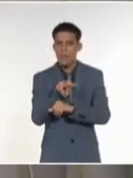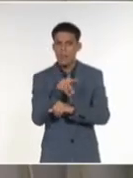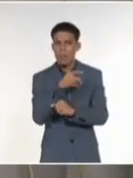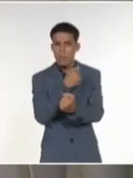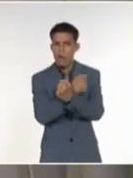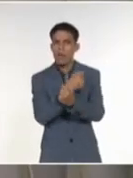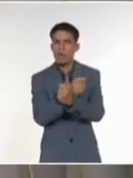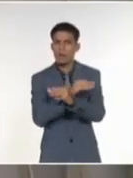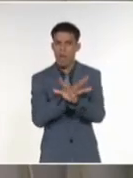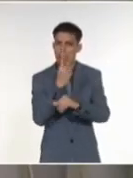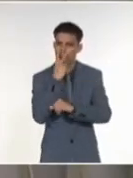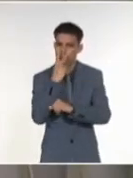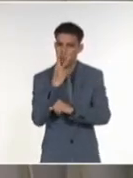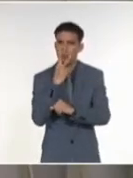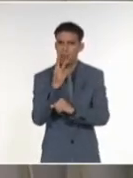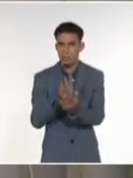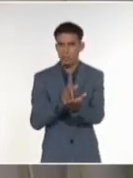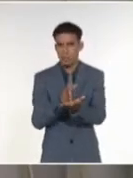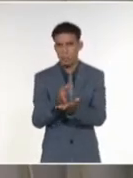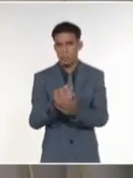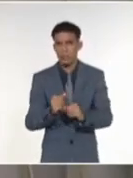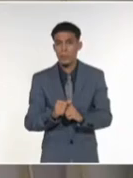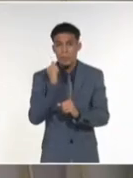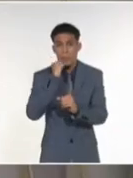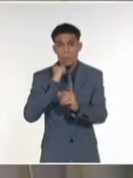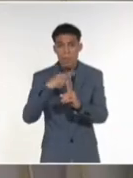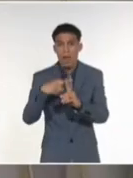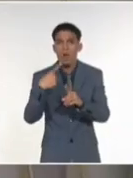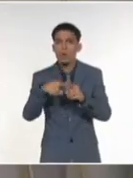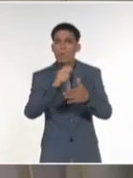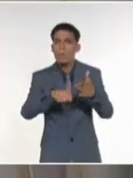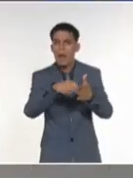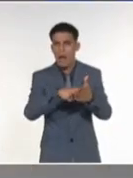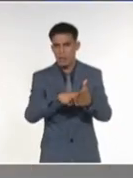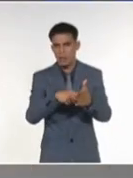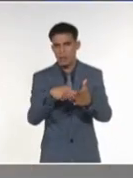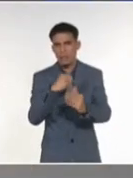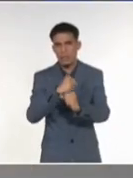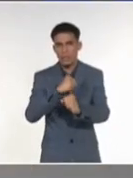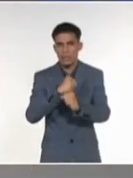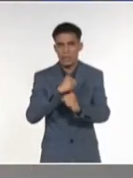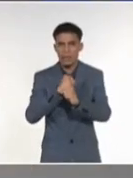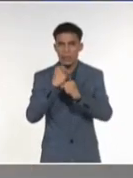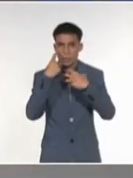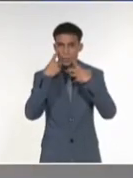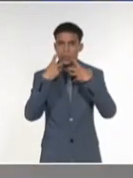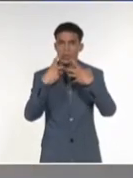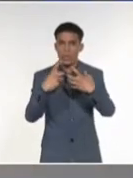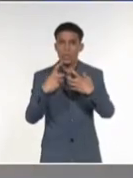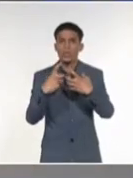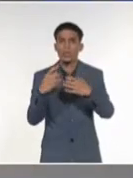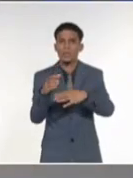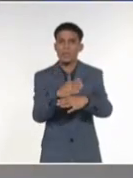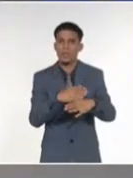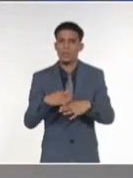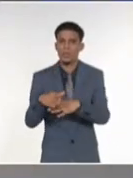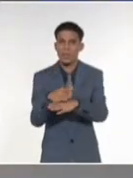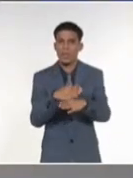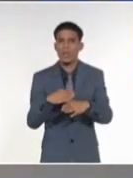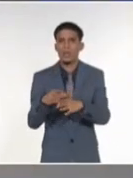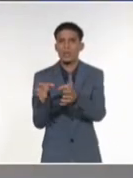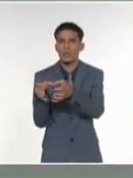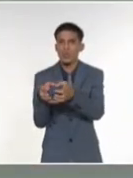riesgos. Además de las acciones que se están llevando también por separados en la atención primaria y